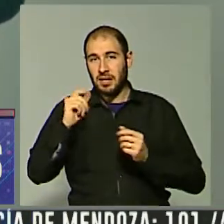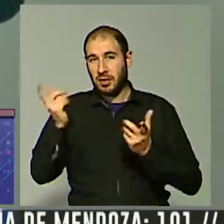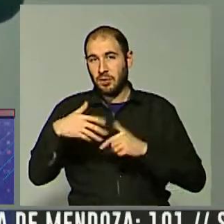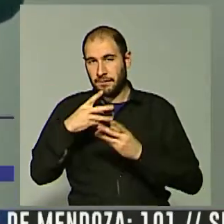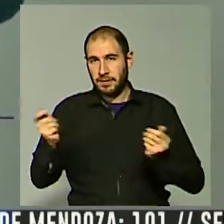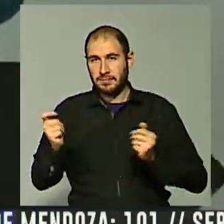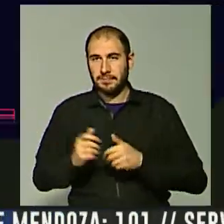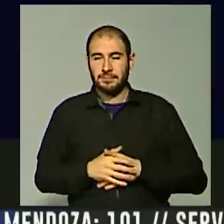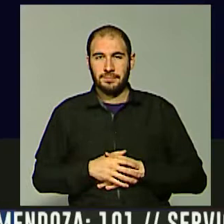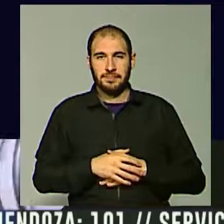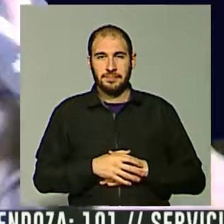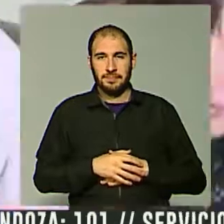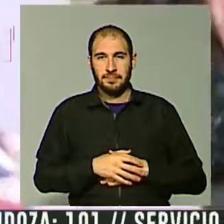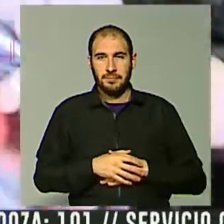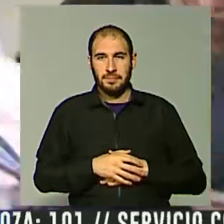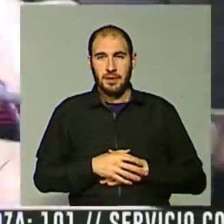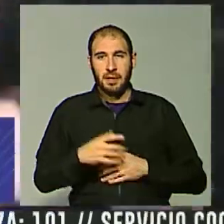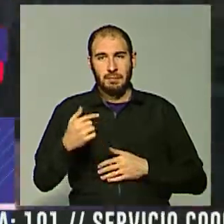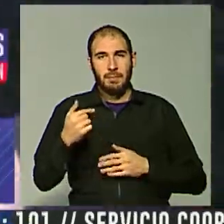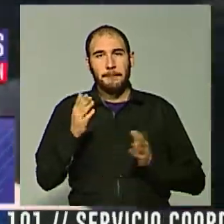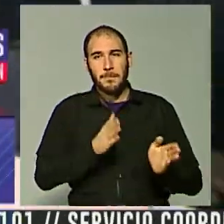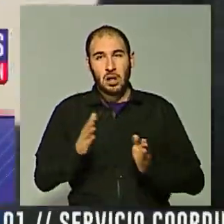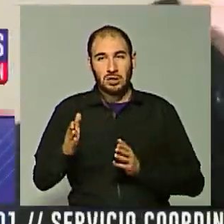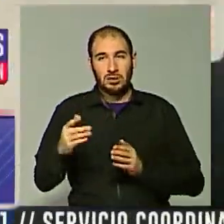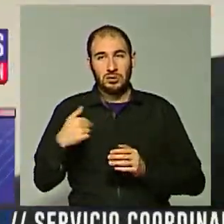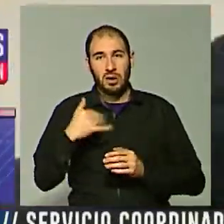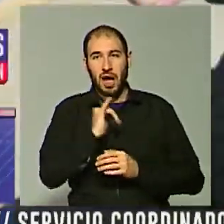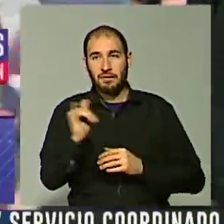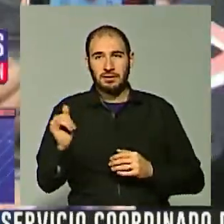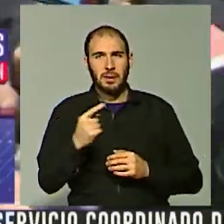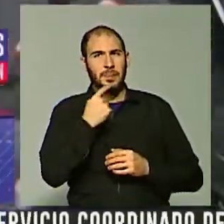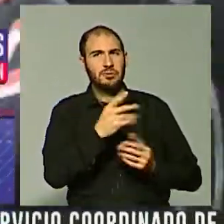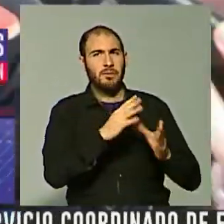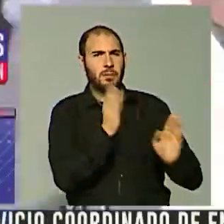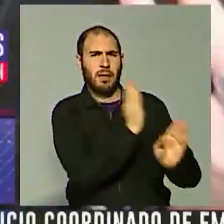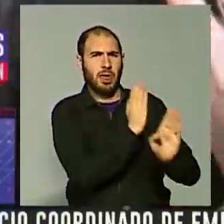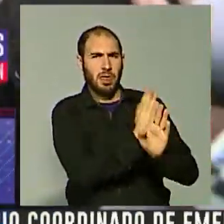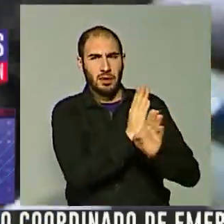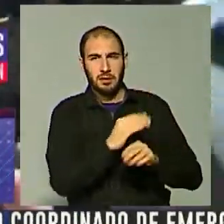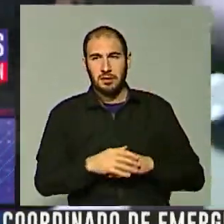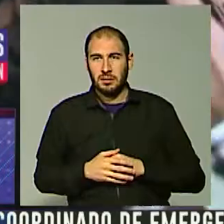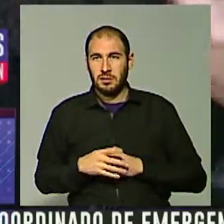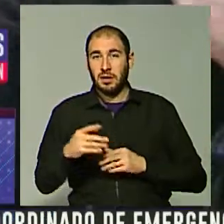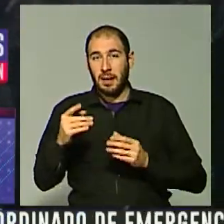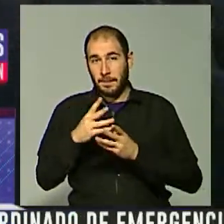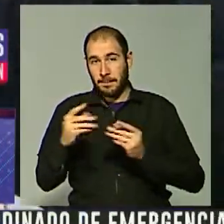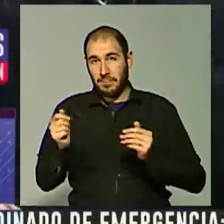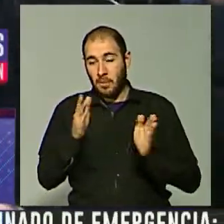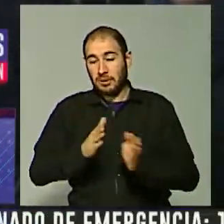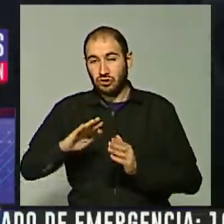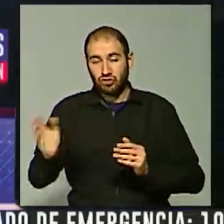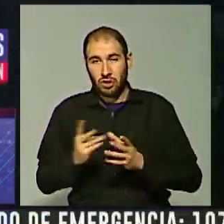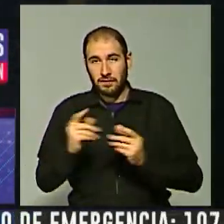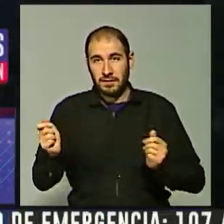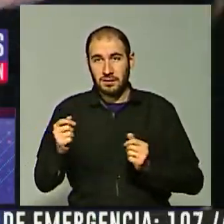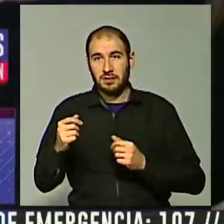audiencia. Cuando termine el proceso se lo voy a comunicar. ¿Crees que es algún tipo de persecución? Cuando termine todo el proceso, porque